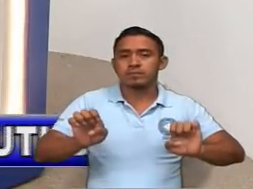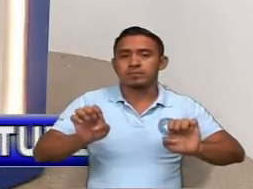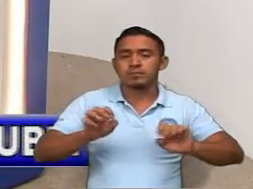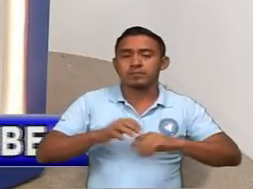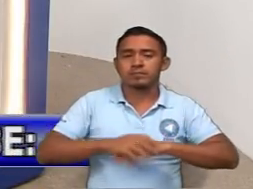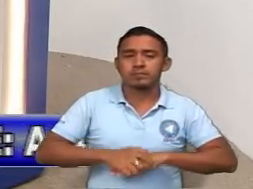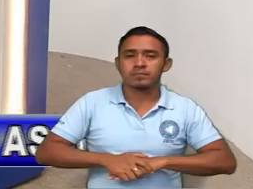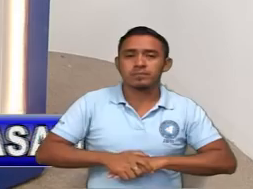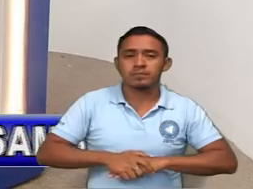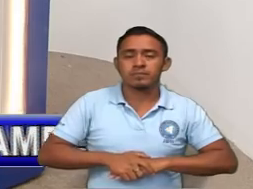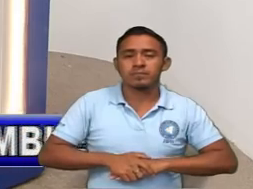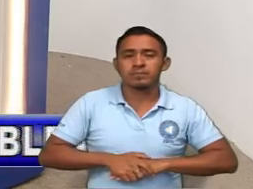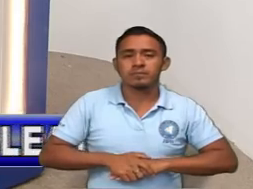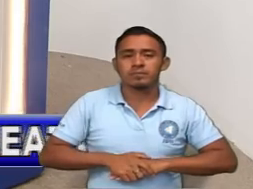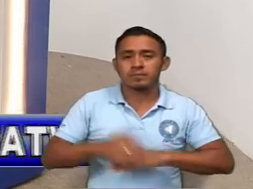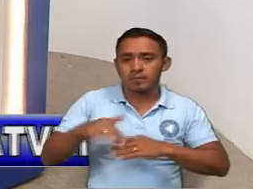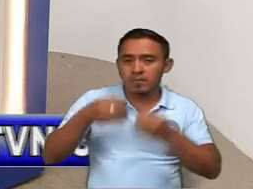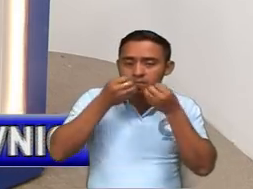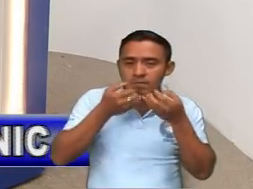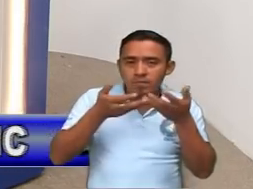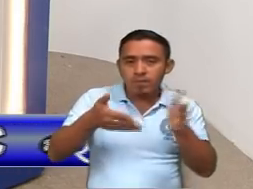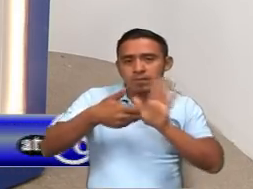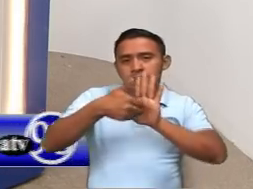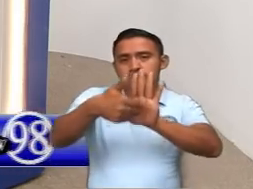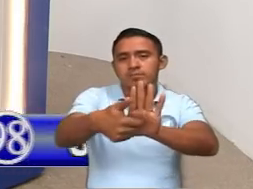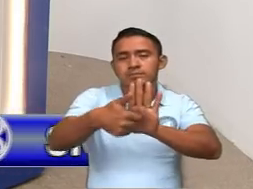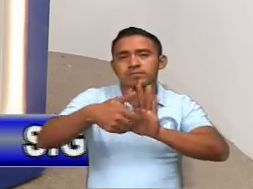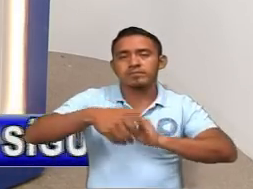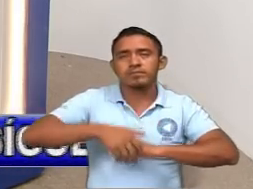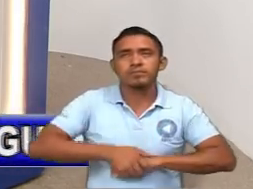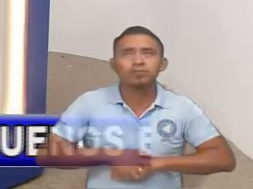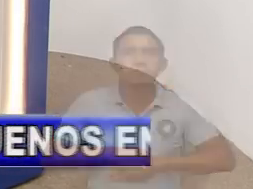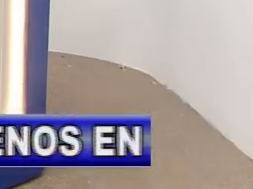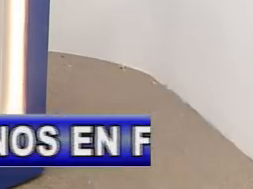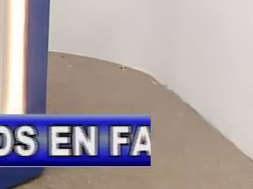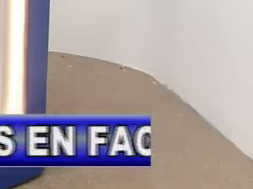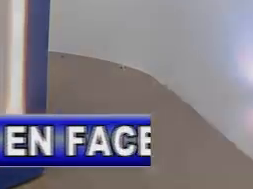de interaprendizaje. Los detalles se los presentamos en el siguiente informe.